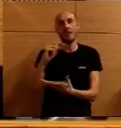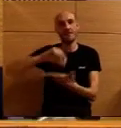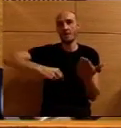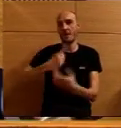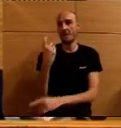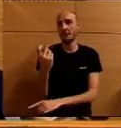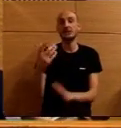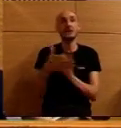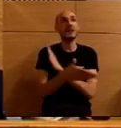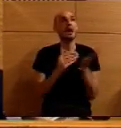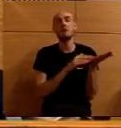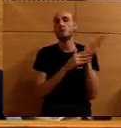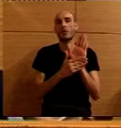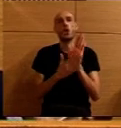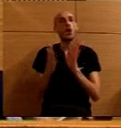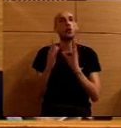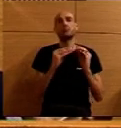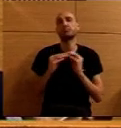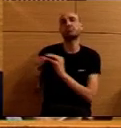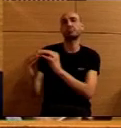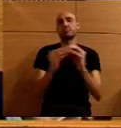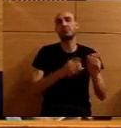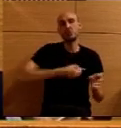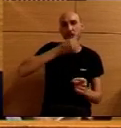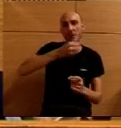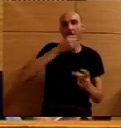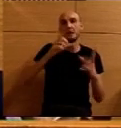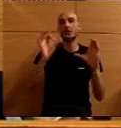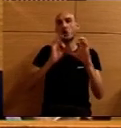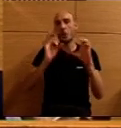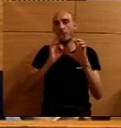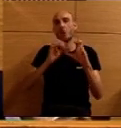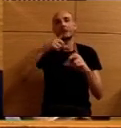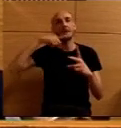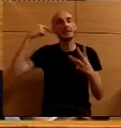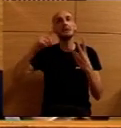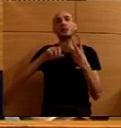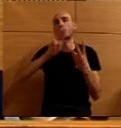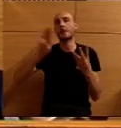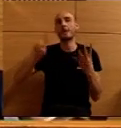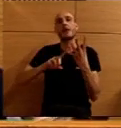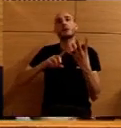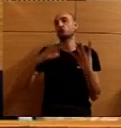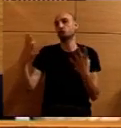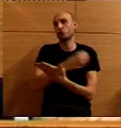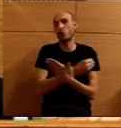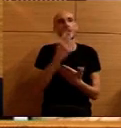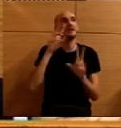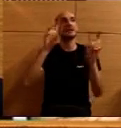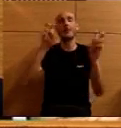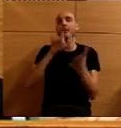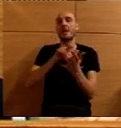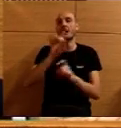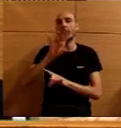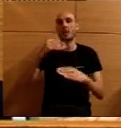És una moció conjunta de tots els grups: Socialista, Compromís, Popular, Ciutadans, la Vall ens uneix i el diputat no escrit amb motiu del 15 d'octubre, el Dia Internacional de les Dones